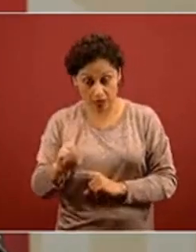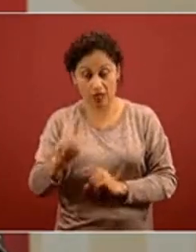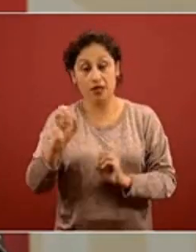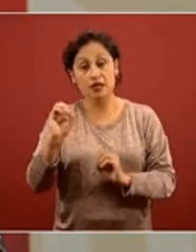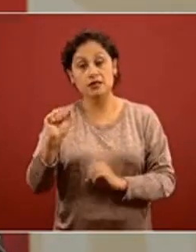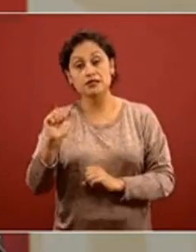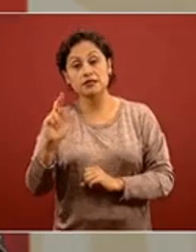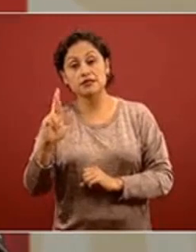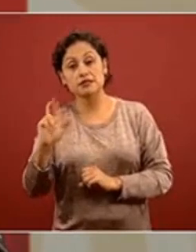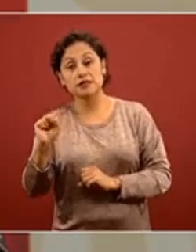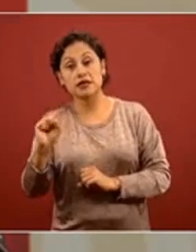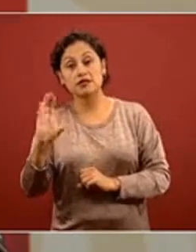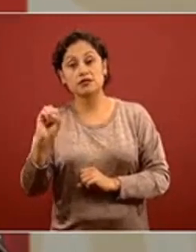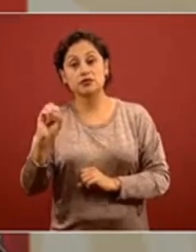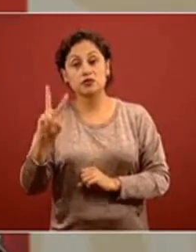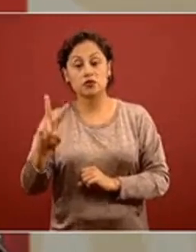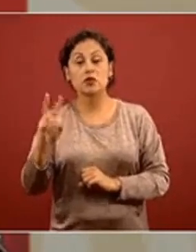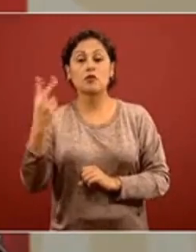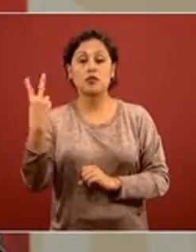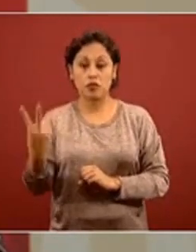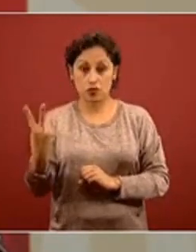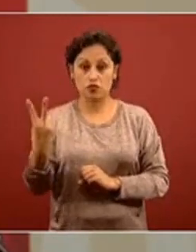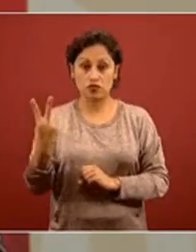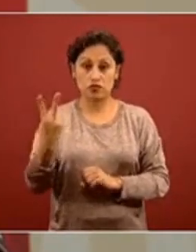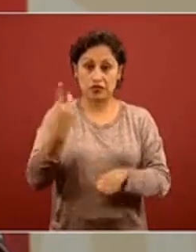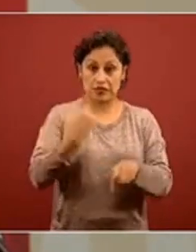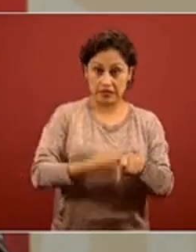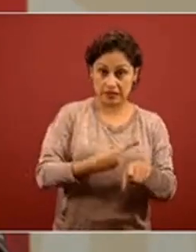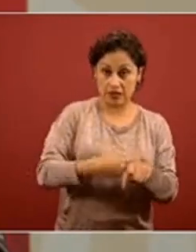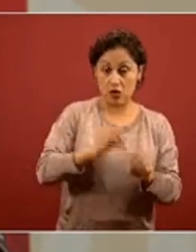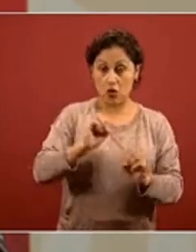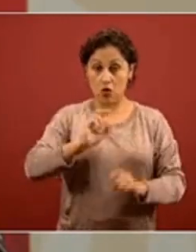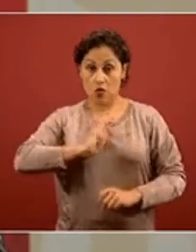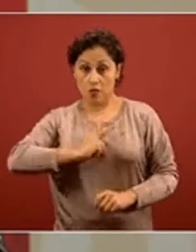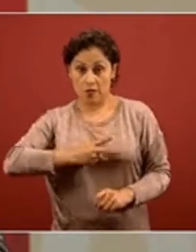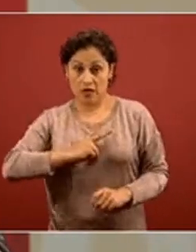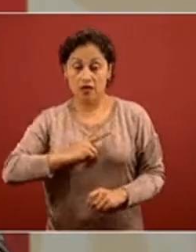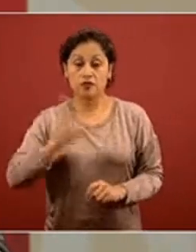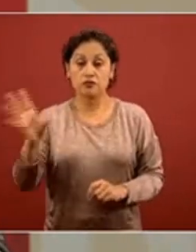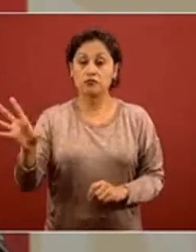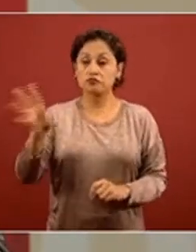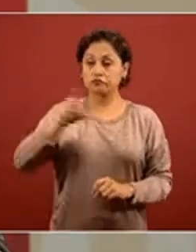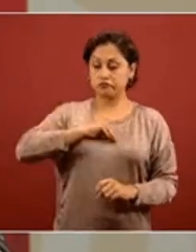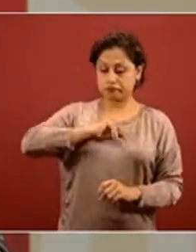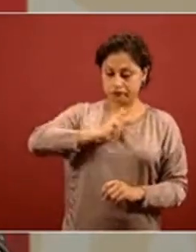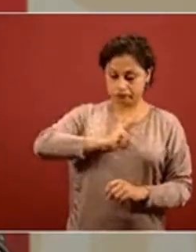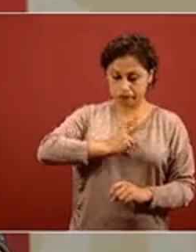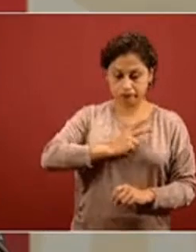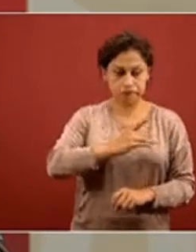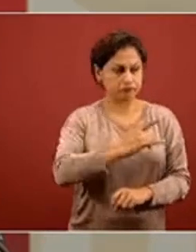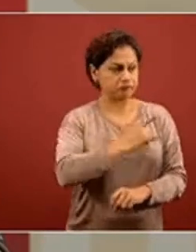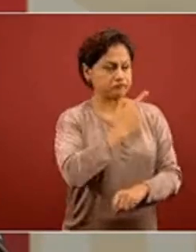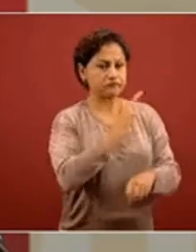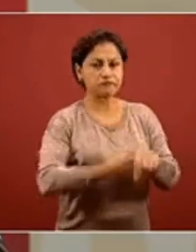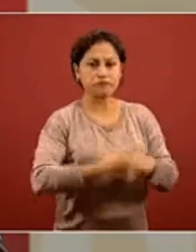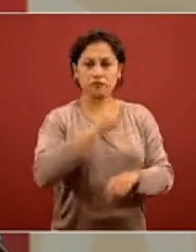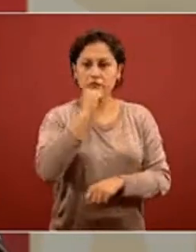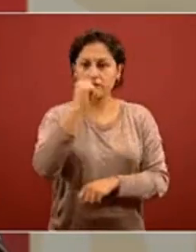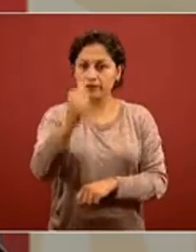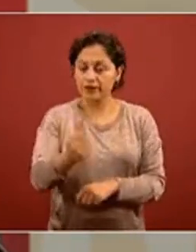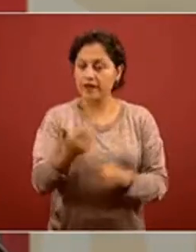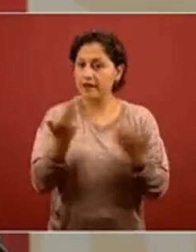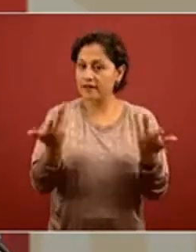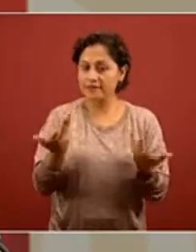enfermedad, en una condición de portador asintomático. Esto explica precisamente por qué las